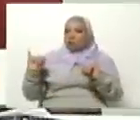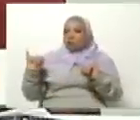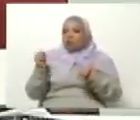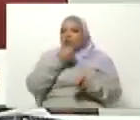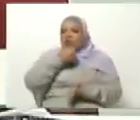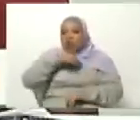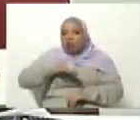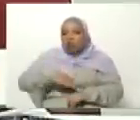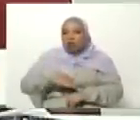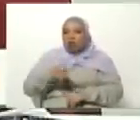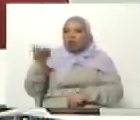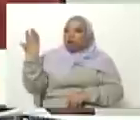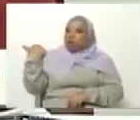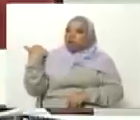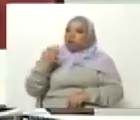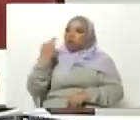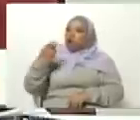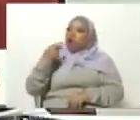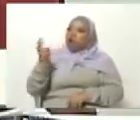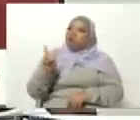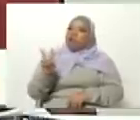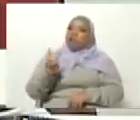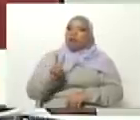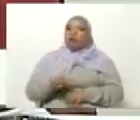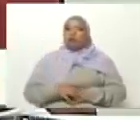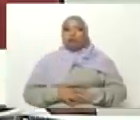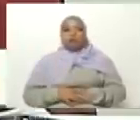pasado de la política venezolana.